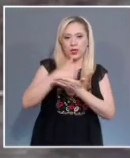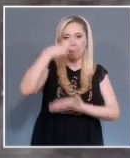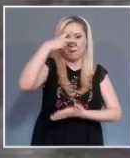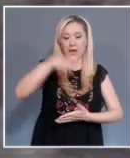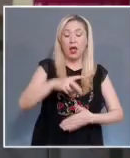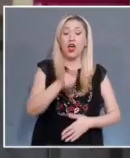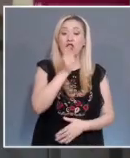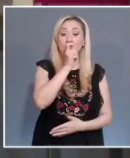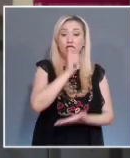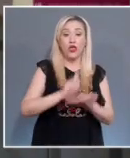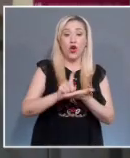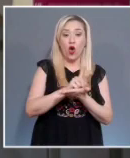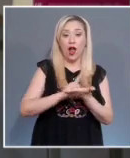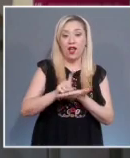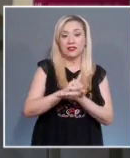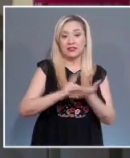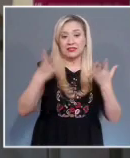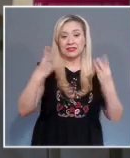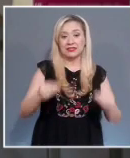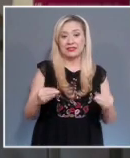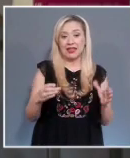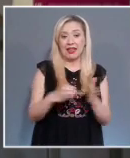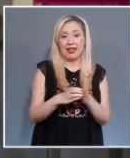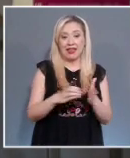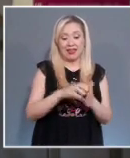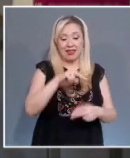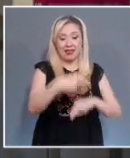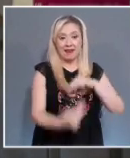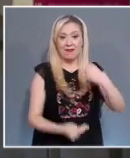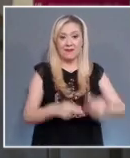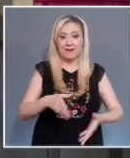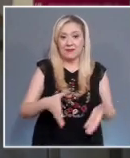de drogas. A ella se le aseguraron